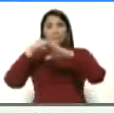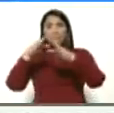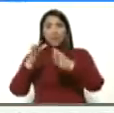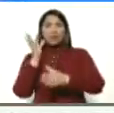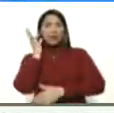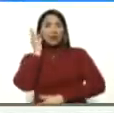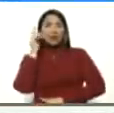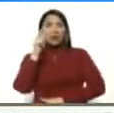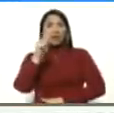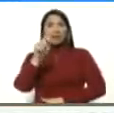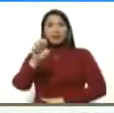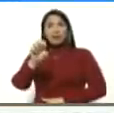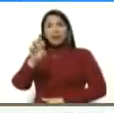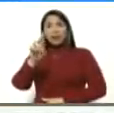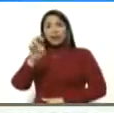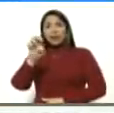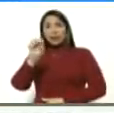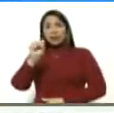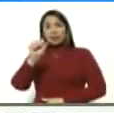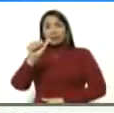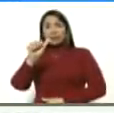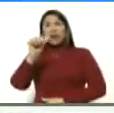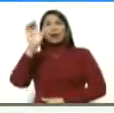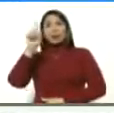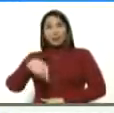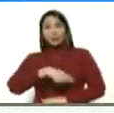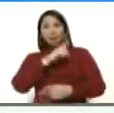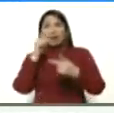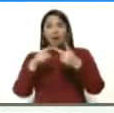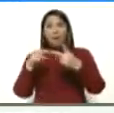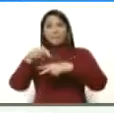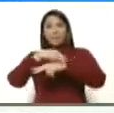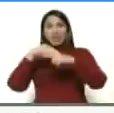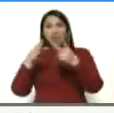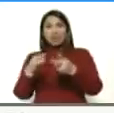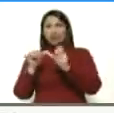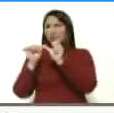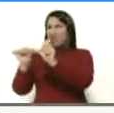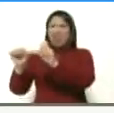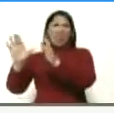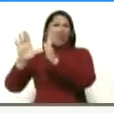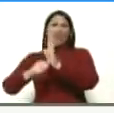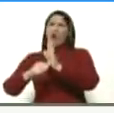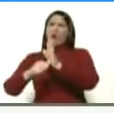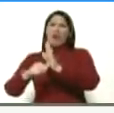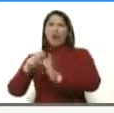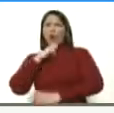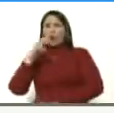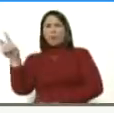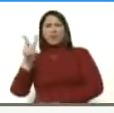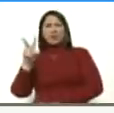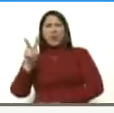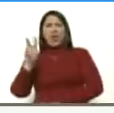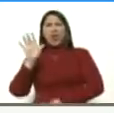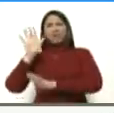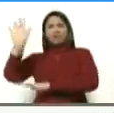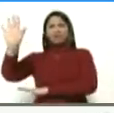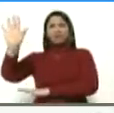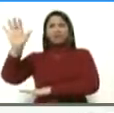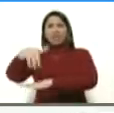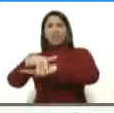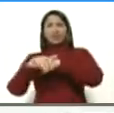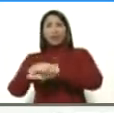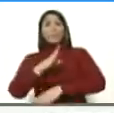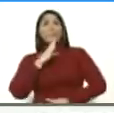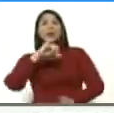May y al actual primer ministro Boris Johnson que se queden con el oro de Venezuela. El Banco Central